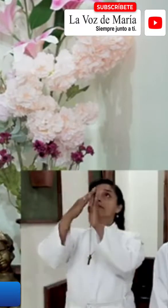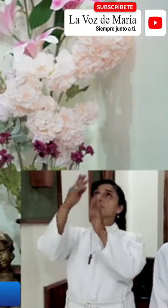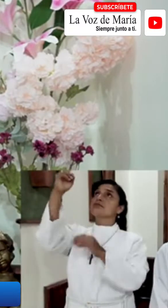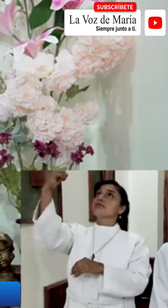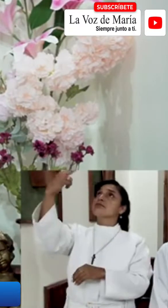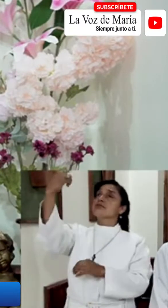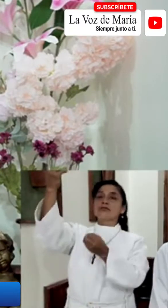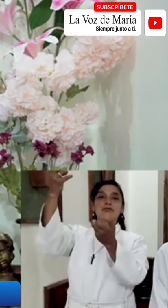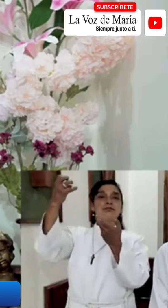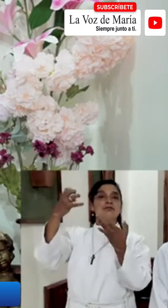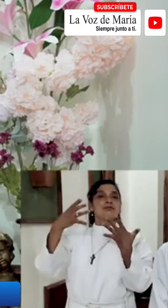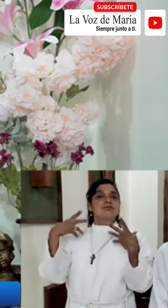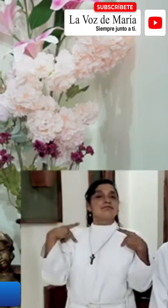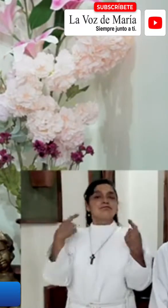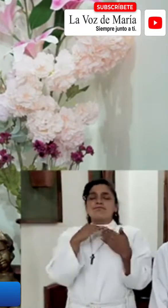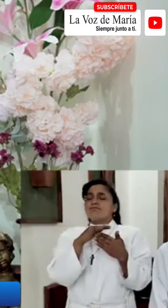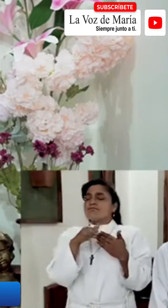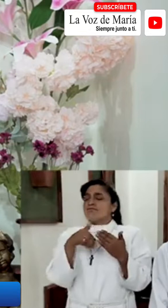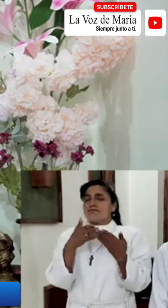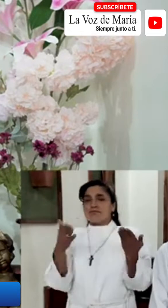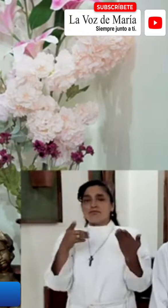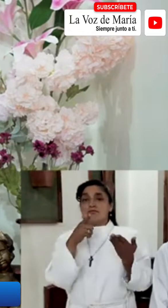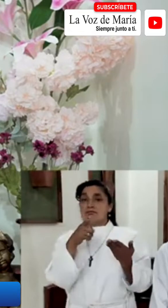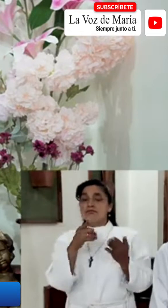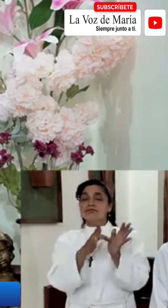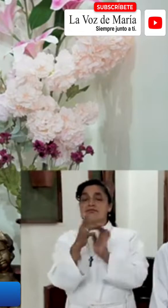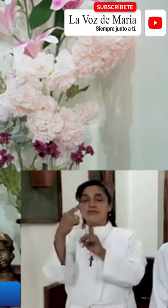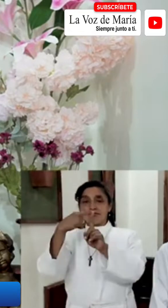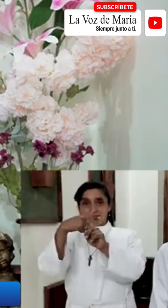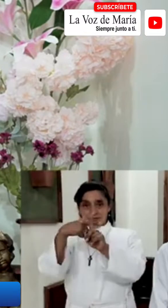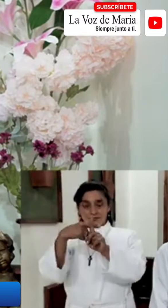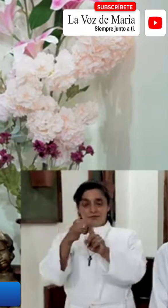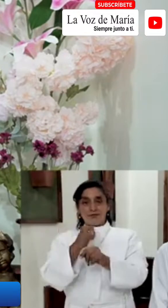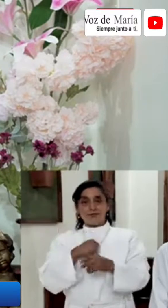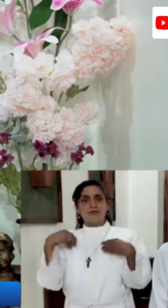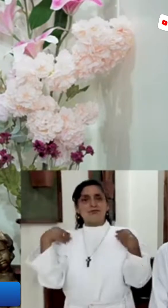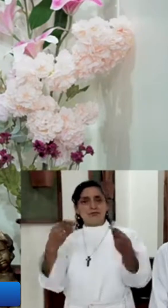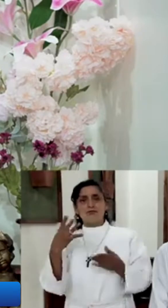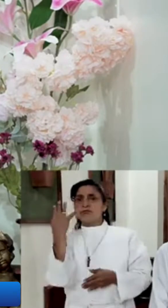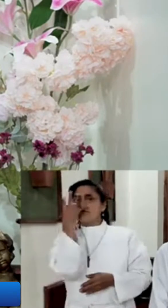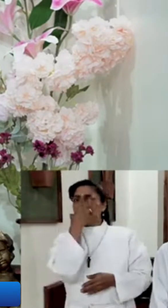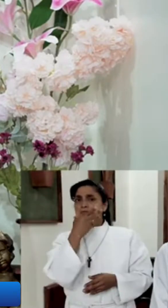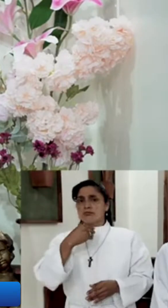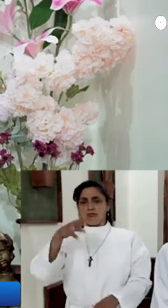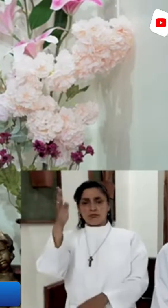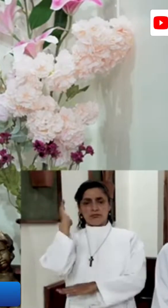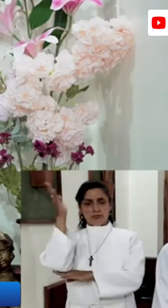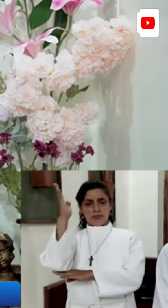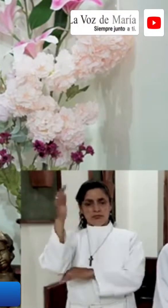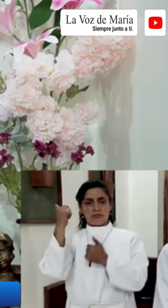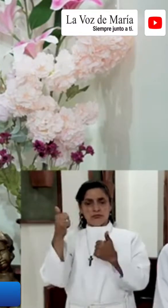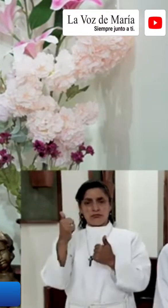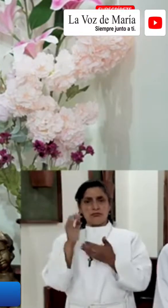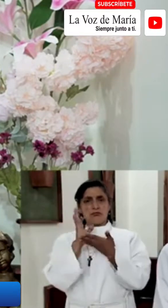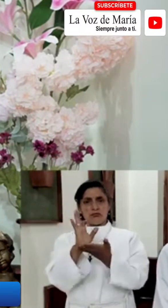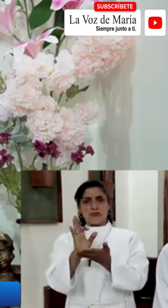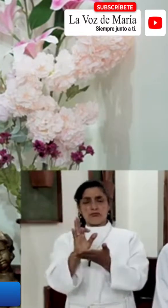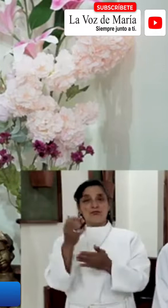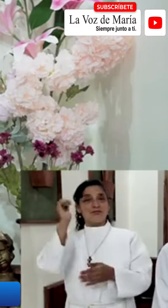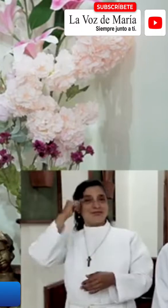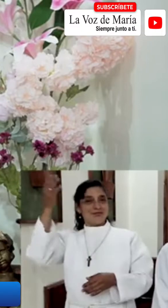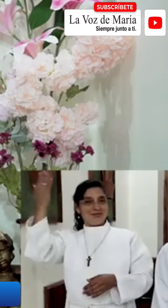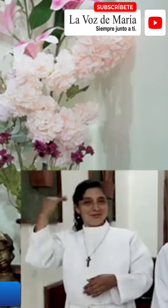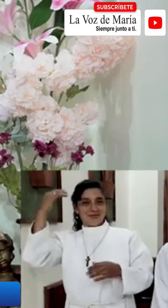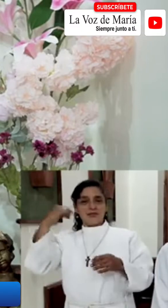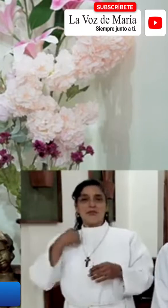que da vida a todas las cosas, y de Cristo Jesús, que dio tan admirable testimonio ante el